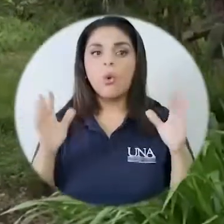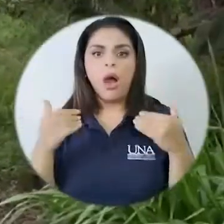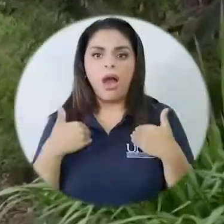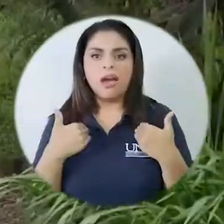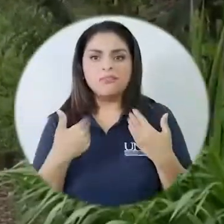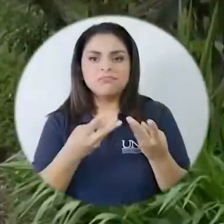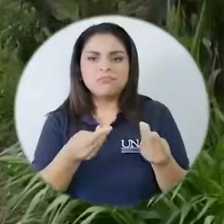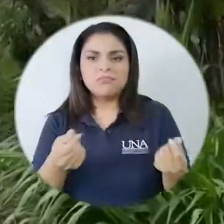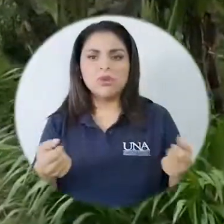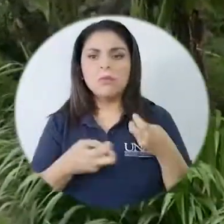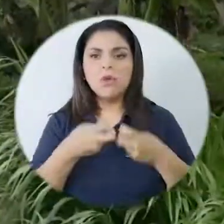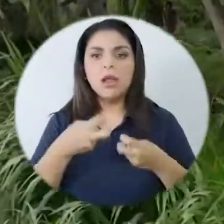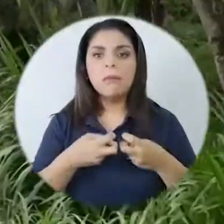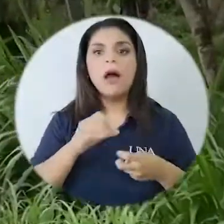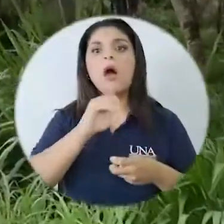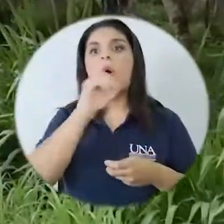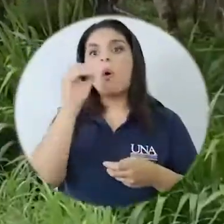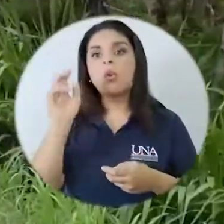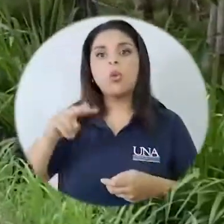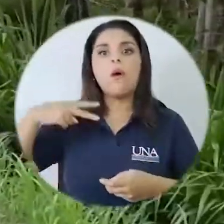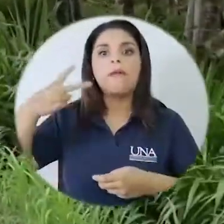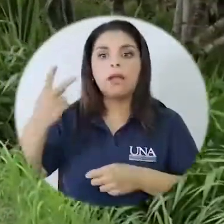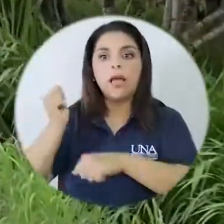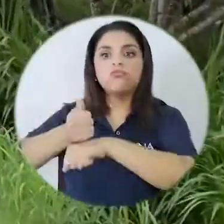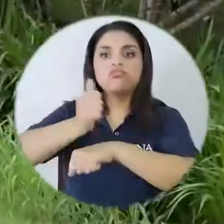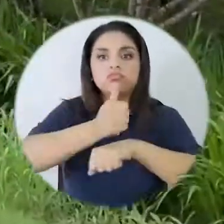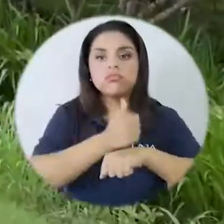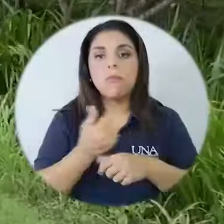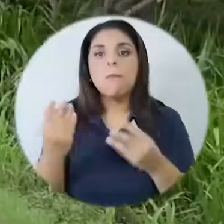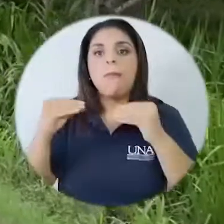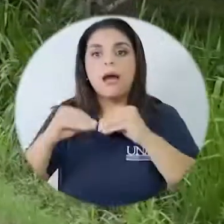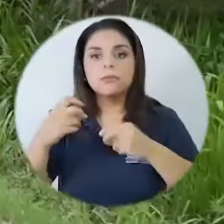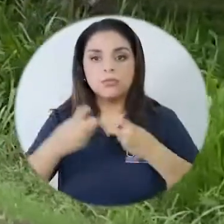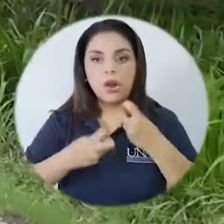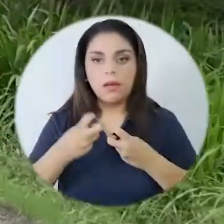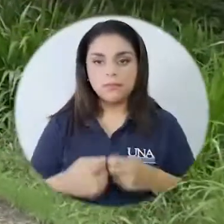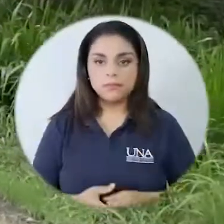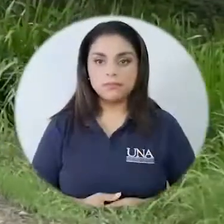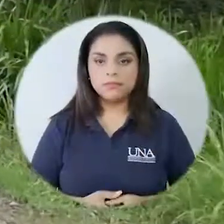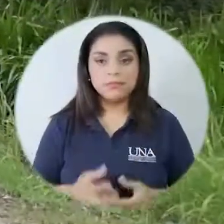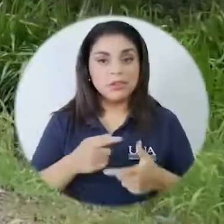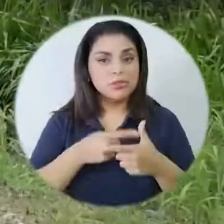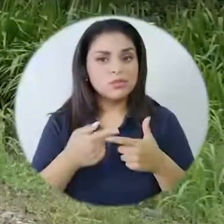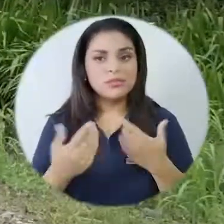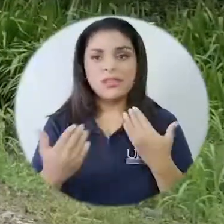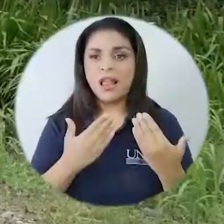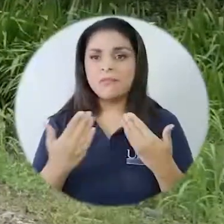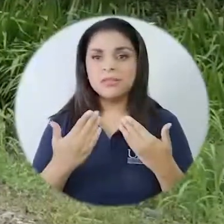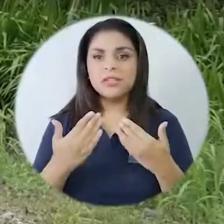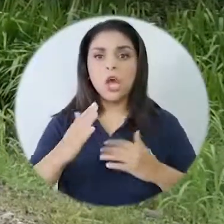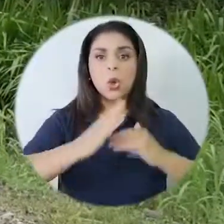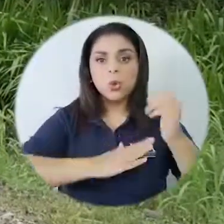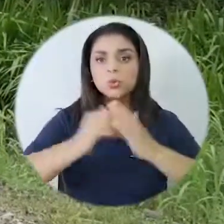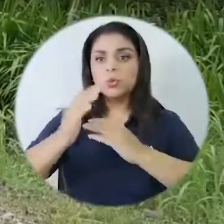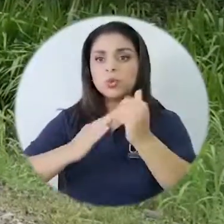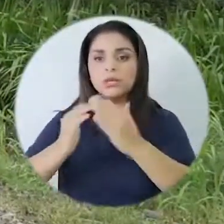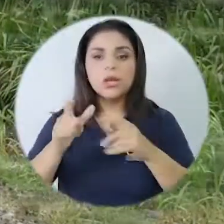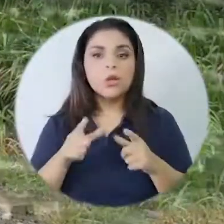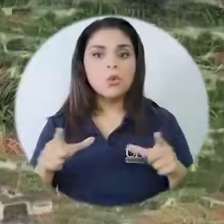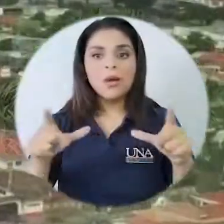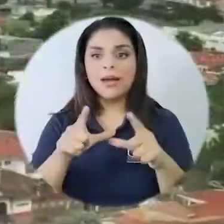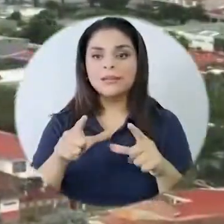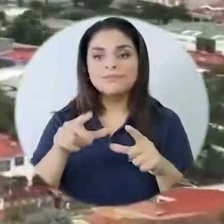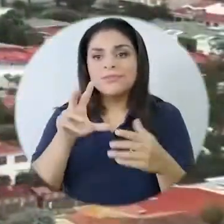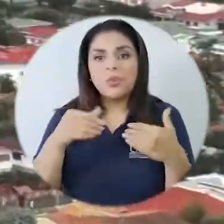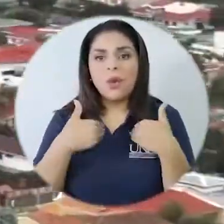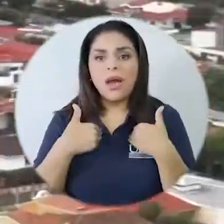estamos solucionando el problema o creando más bien más problemas. Siendo así, ¿significa que estamos construyendo en lugares que tal vez no reúnen las condiciones